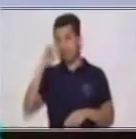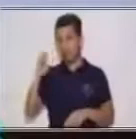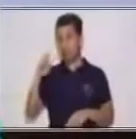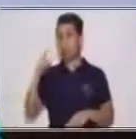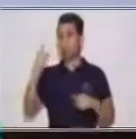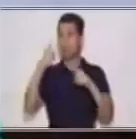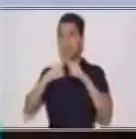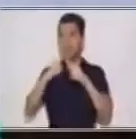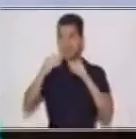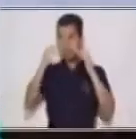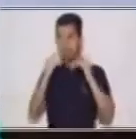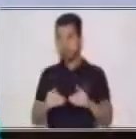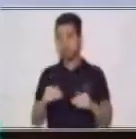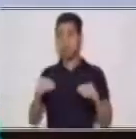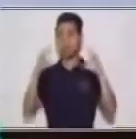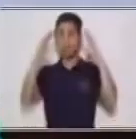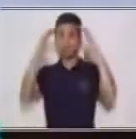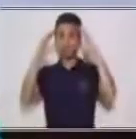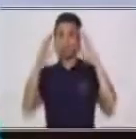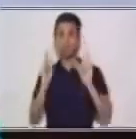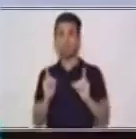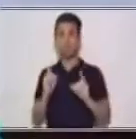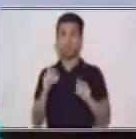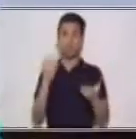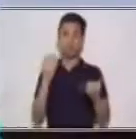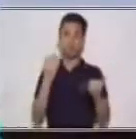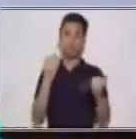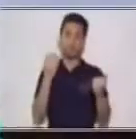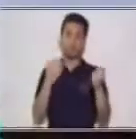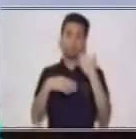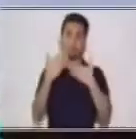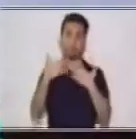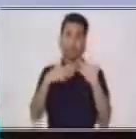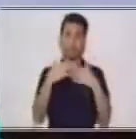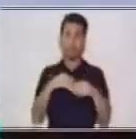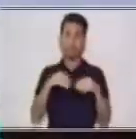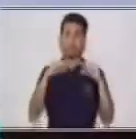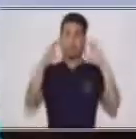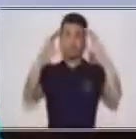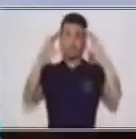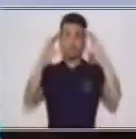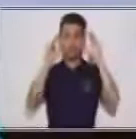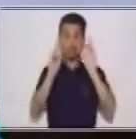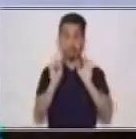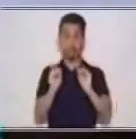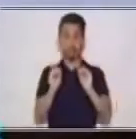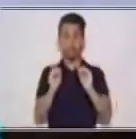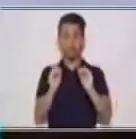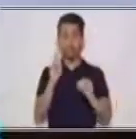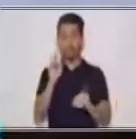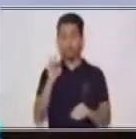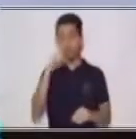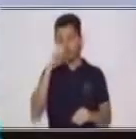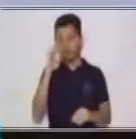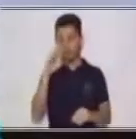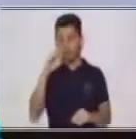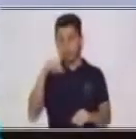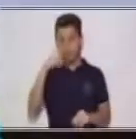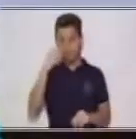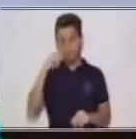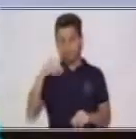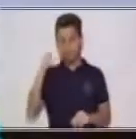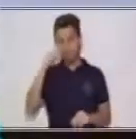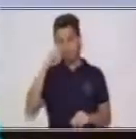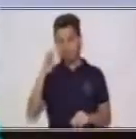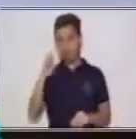determinante. Ya habíamos dicho que la determinante van a ser las columnas de X con las columnas de Y, o el de la primera